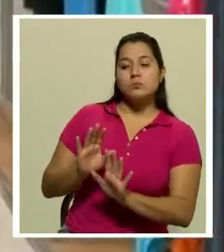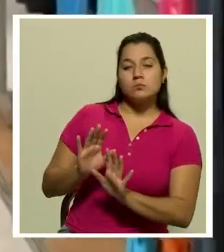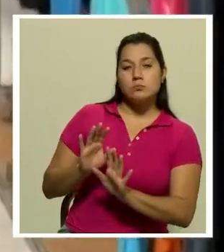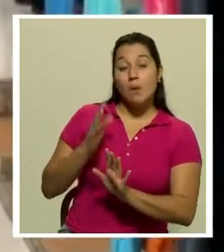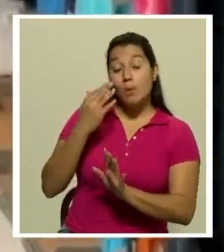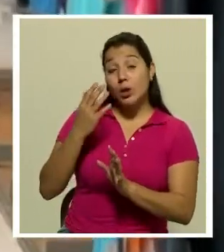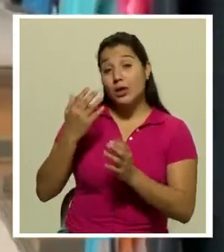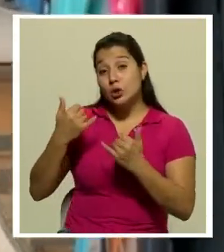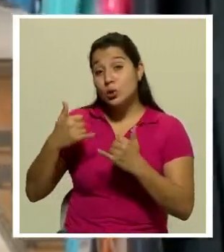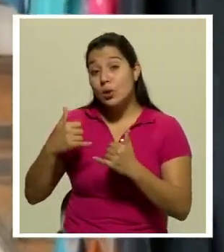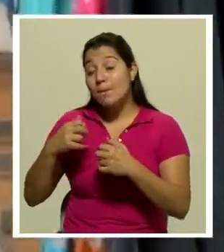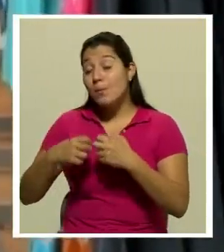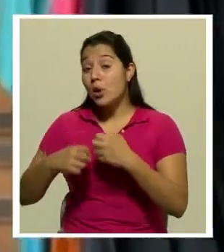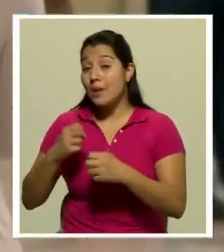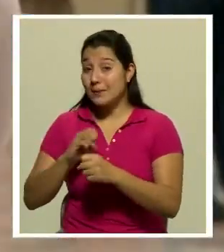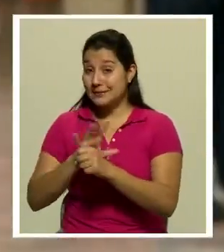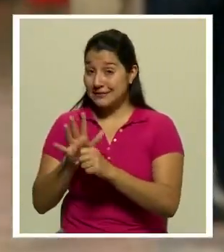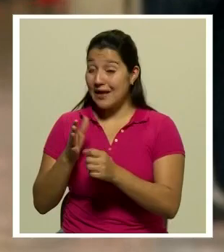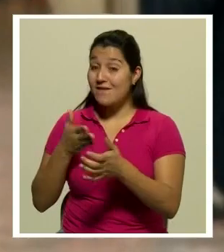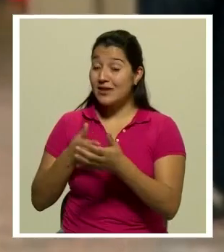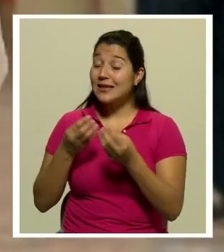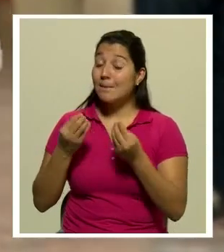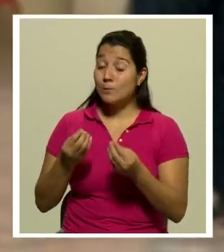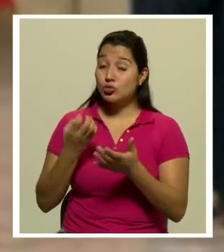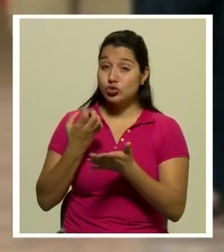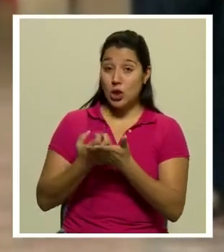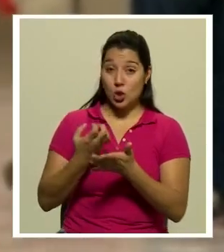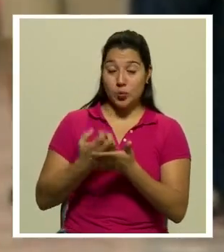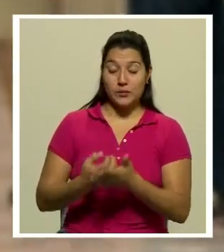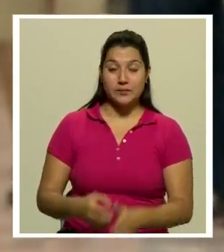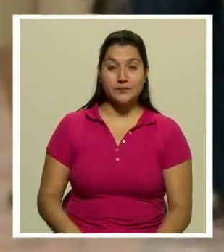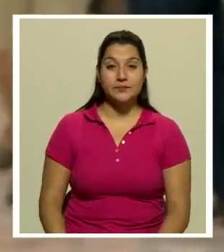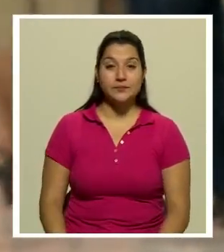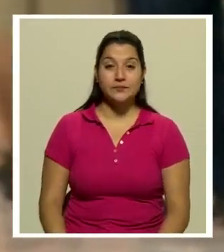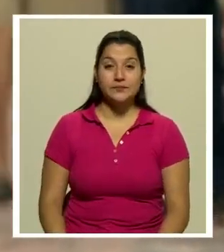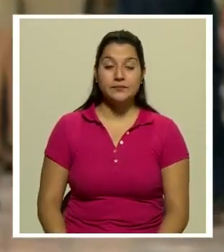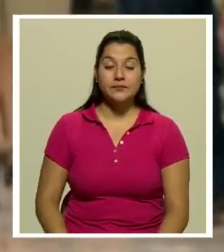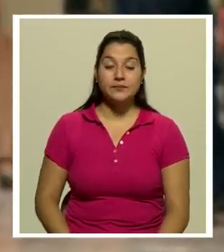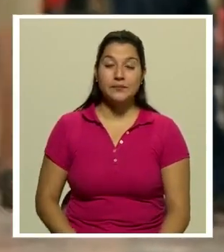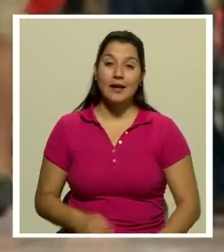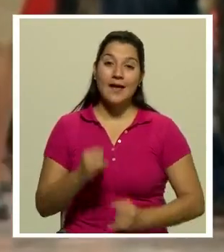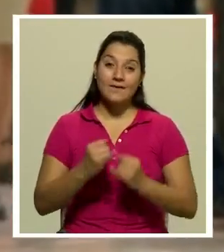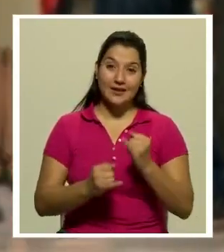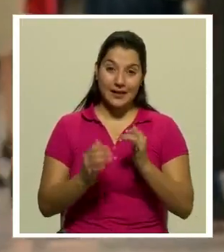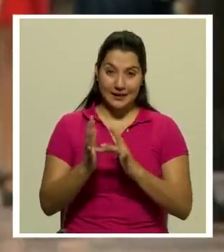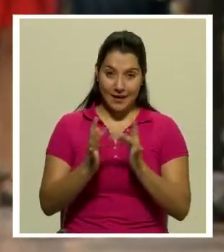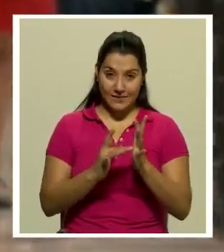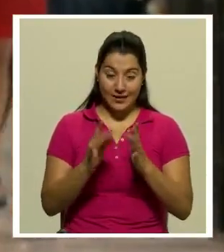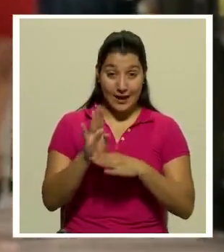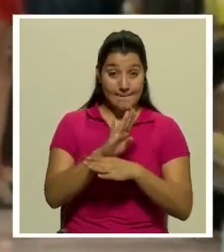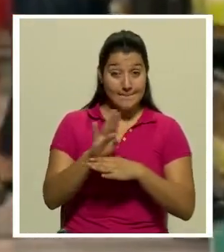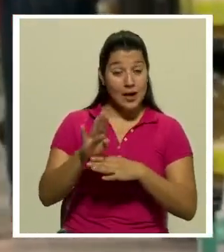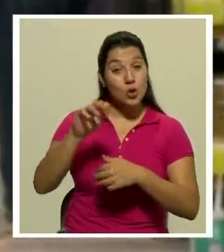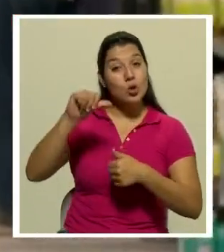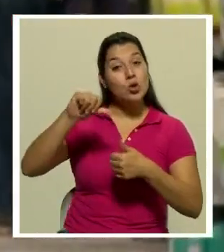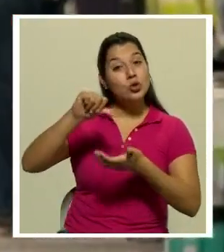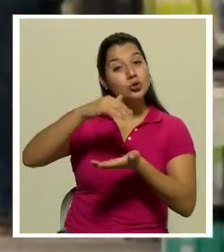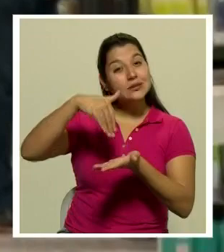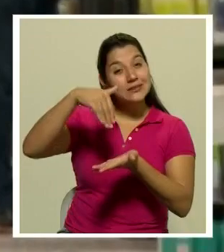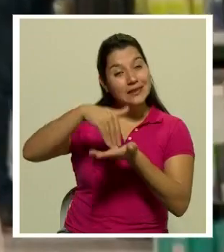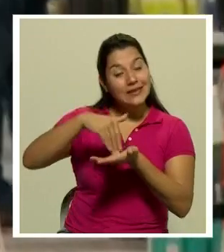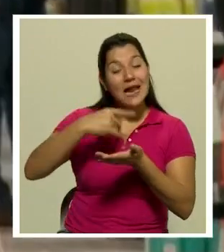teniendo efectos de gran magnitud sobre nuestros principales socios comerciales. A finales del mes de abril, el Banco Central estimó una caída